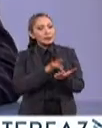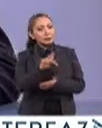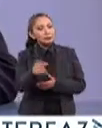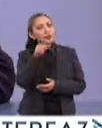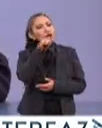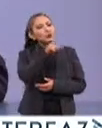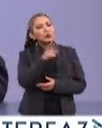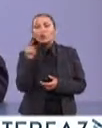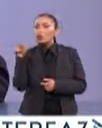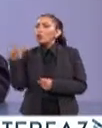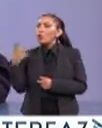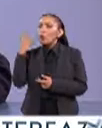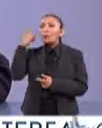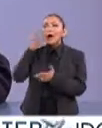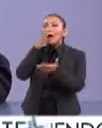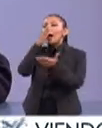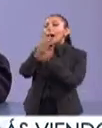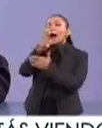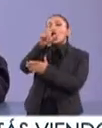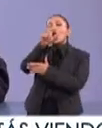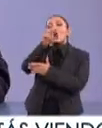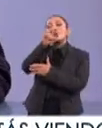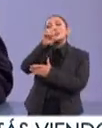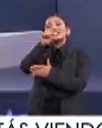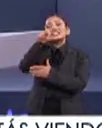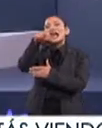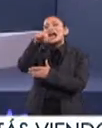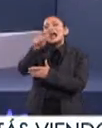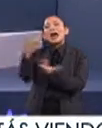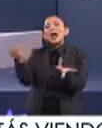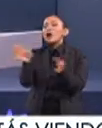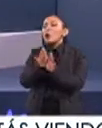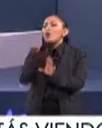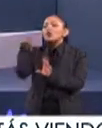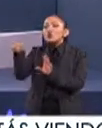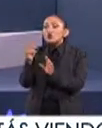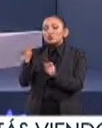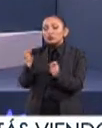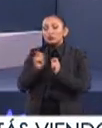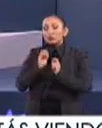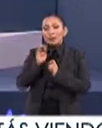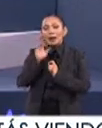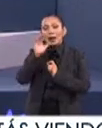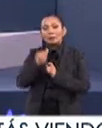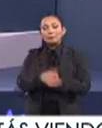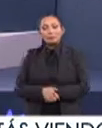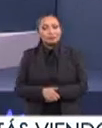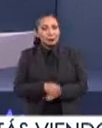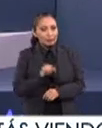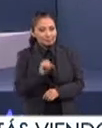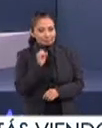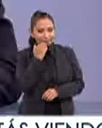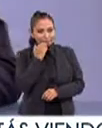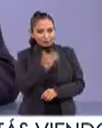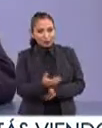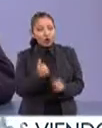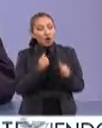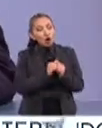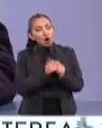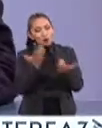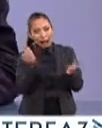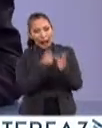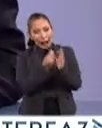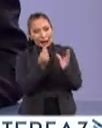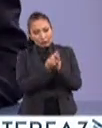Tú nos vas a llevar a viajar hasta Luisiana. Cuéntanos, ¿cómo lograste acceder a esta oportunidad? Así es, pues a través de una